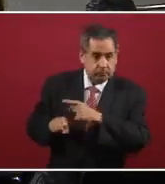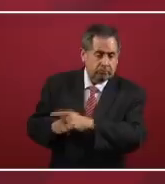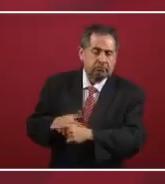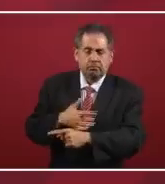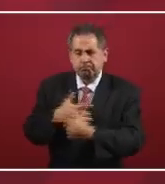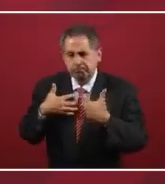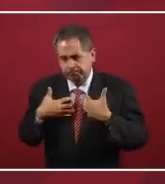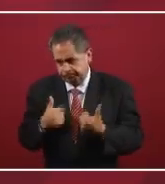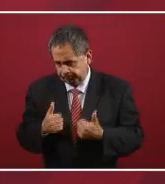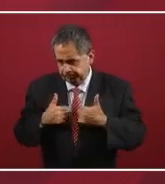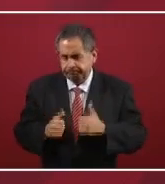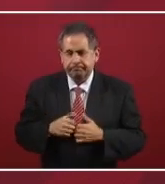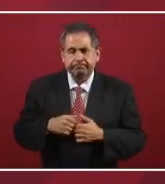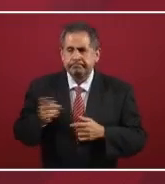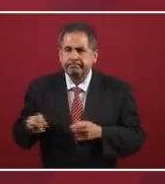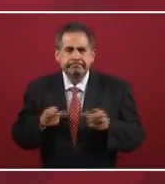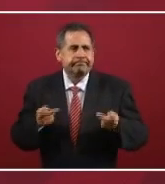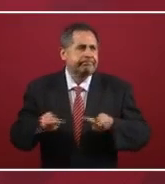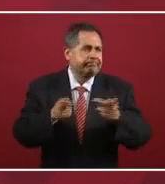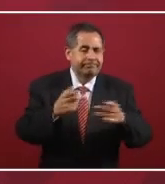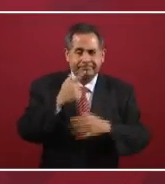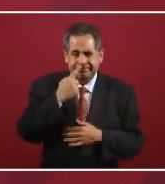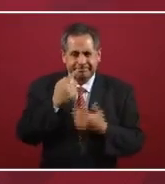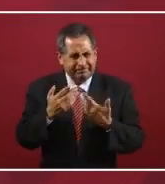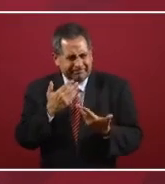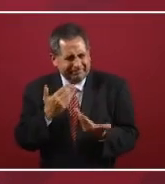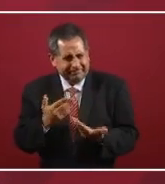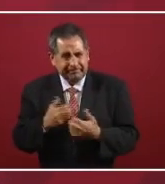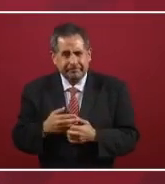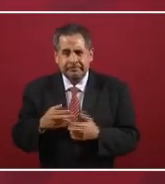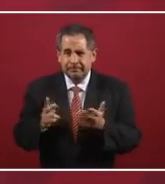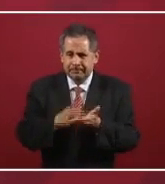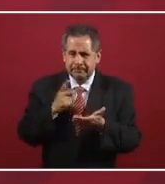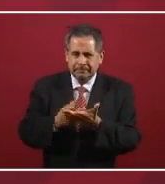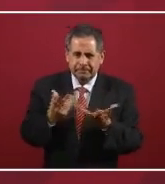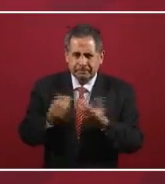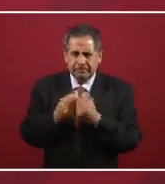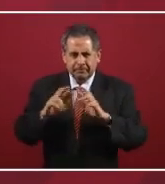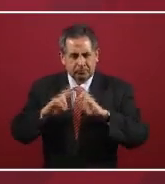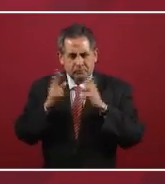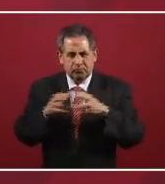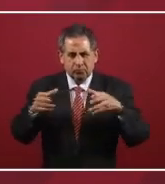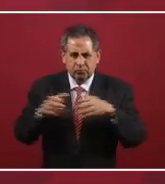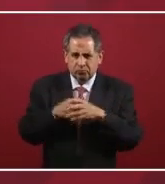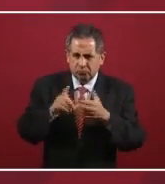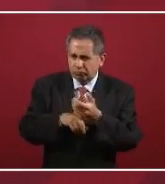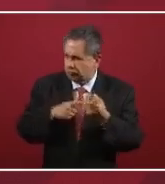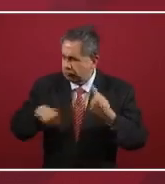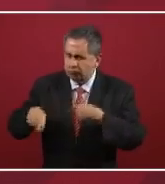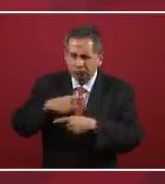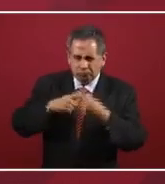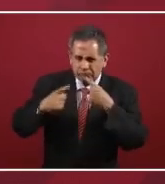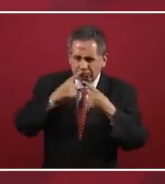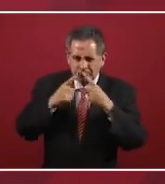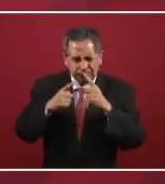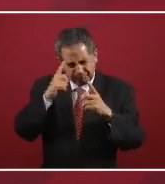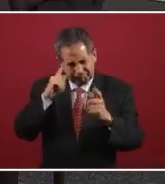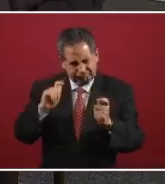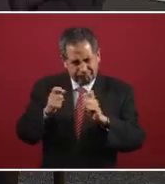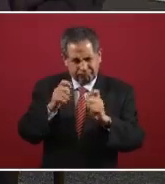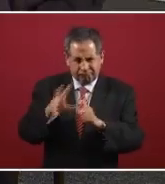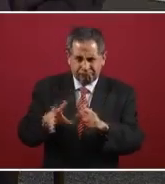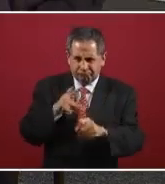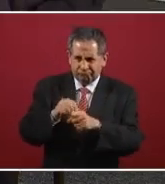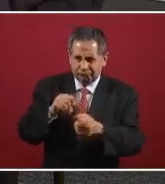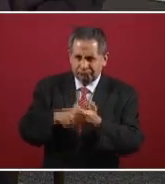ha estado consultando y hemos tenido una serie de reuniones agotadoras entre todos nosotros para poderle dar un cuerpo